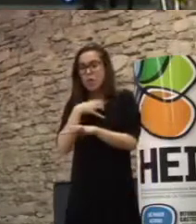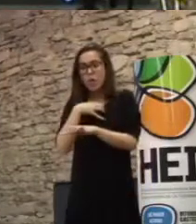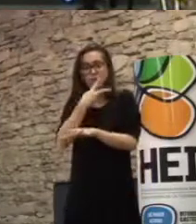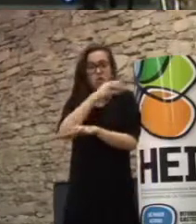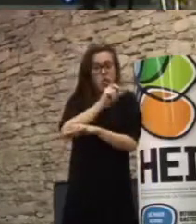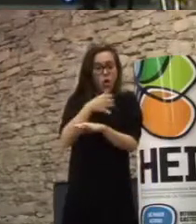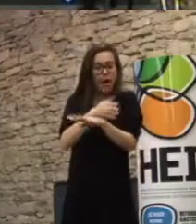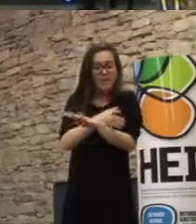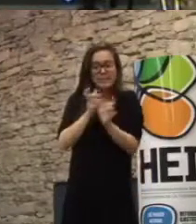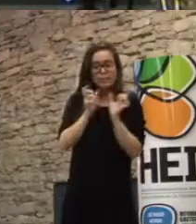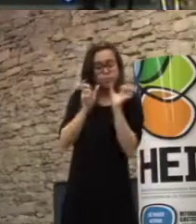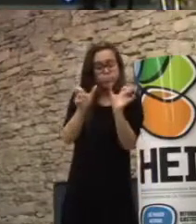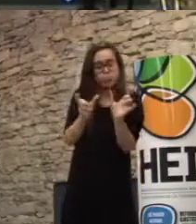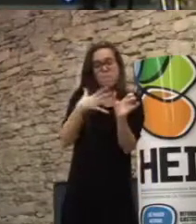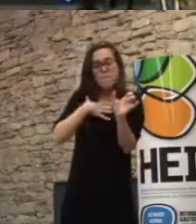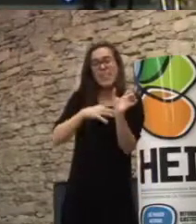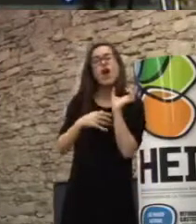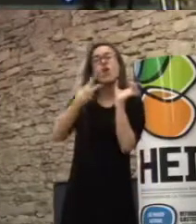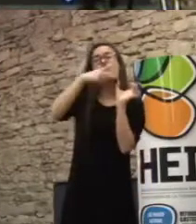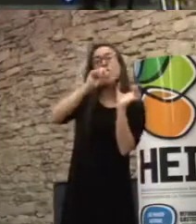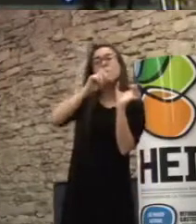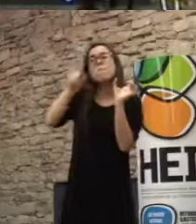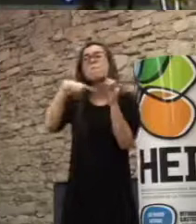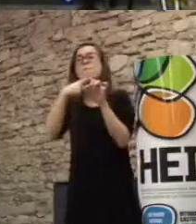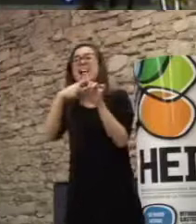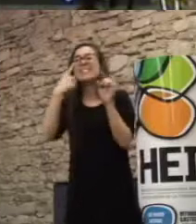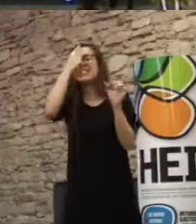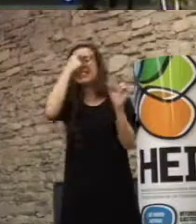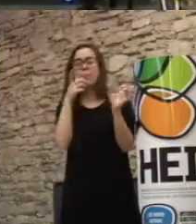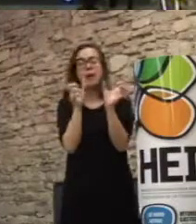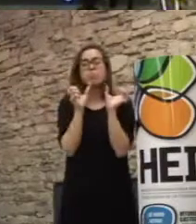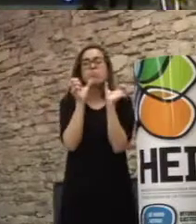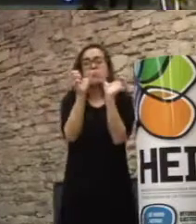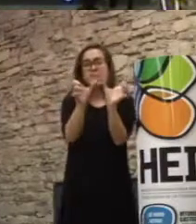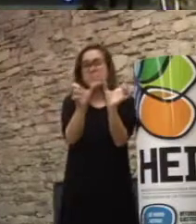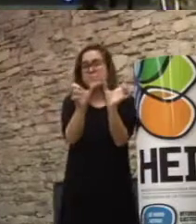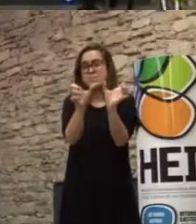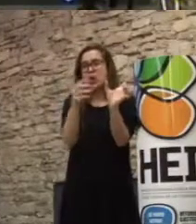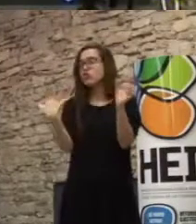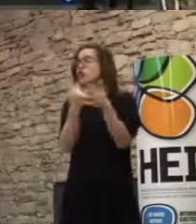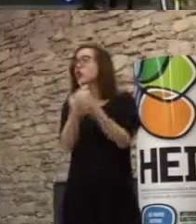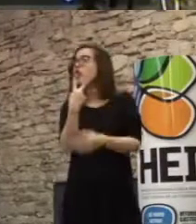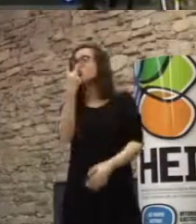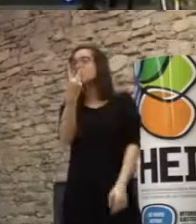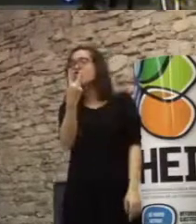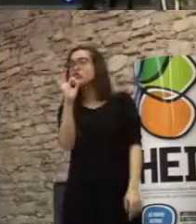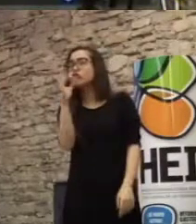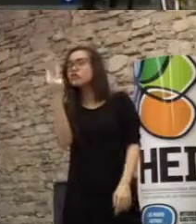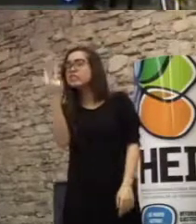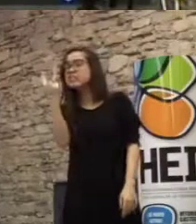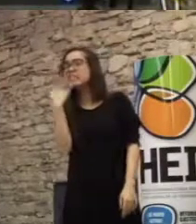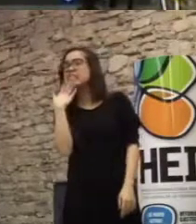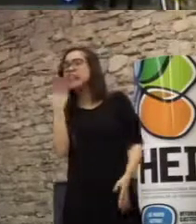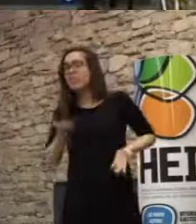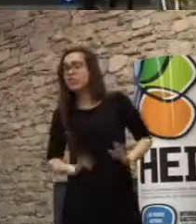me vais siguiendo la idea cuántos tenéis o habéis tenido niños en edad de dos años y medio tres tenéis o habéis tenido o sea